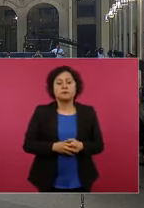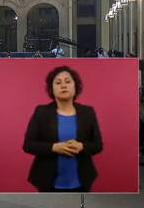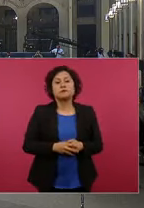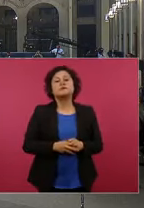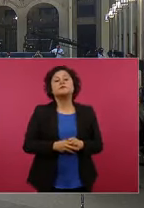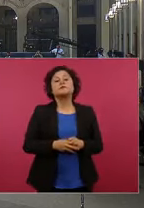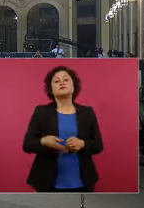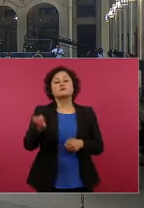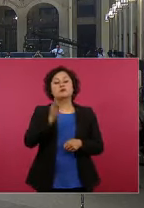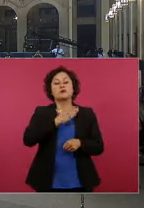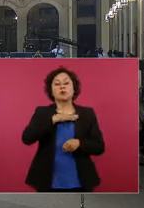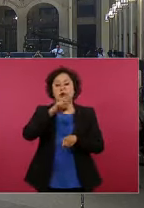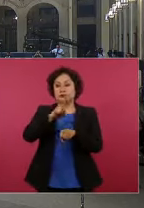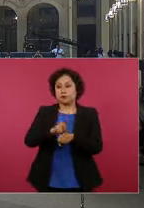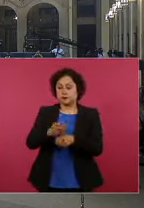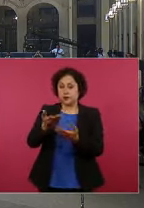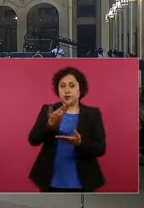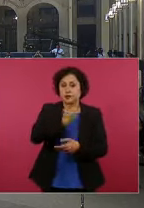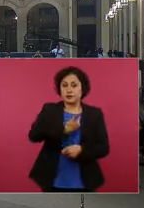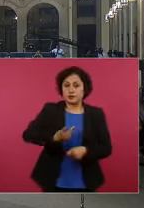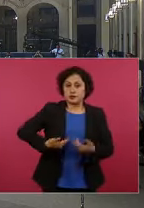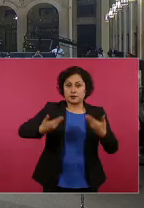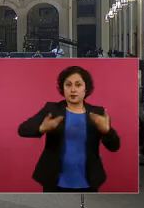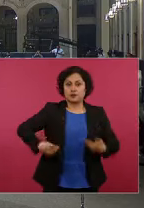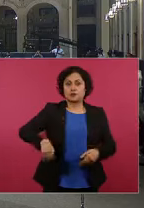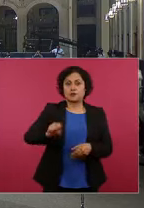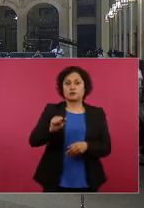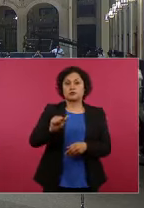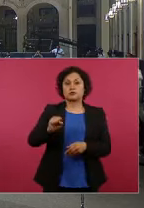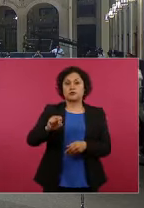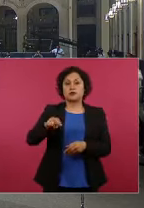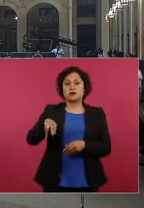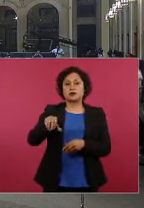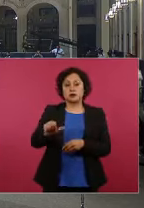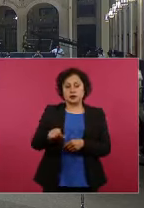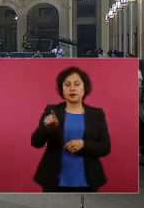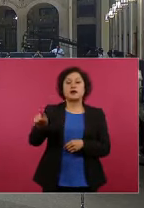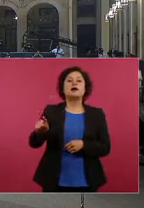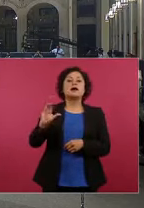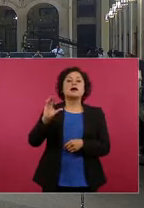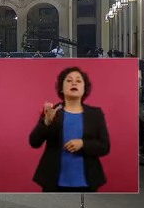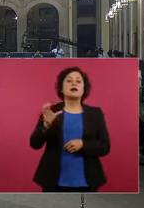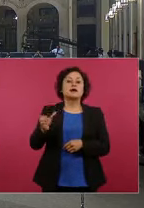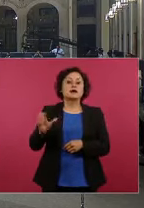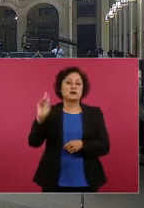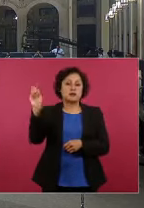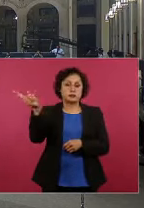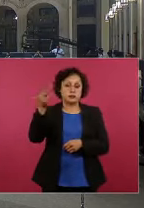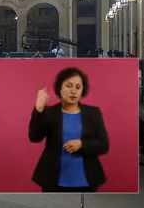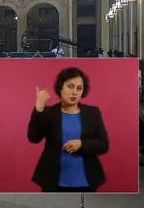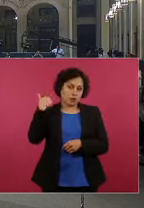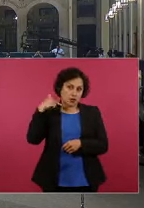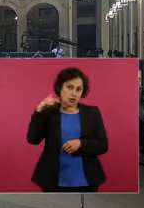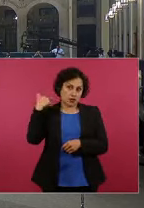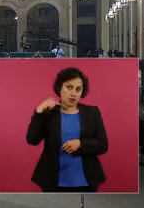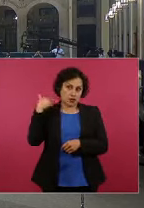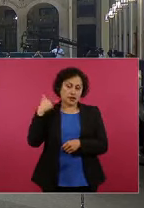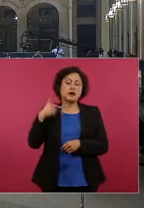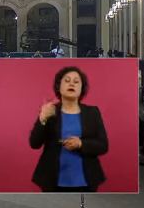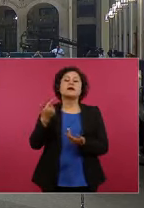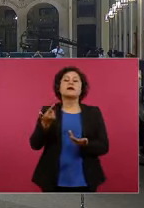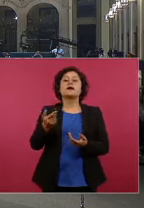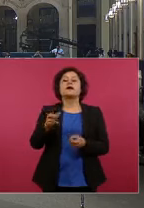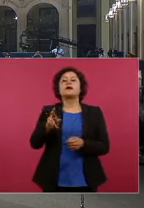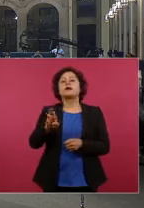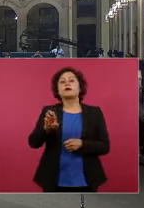Buenos días, señor presidente. Susana Carreño, de Radio Universidad de Guadalajara, Foro Nacional de Periodistas y Red